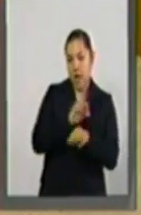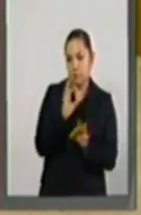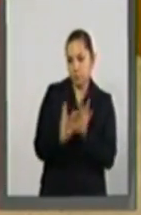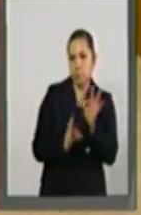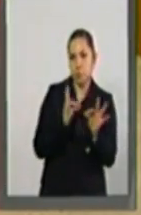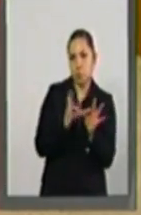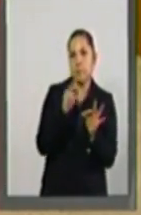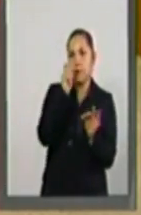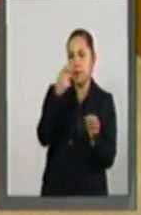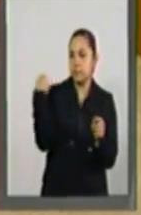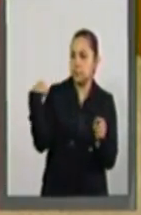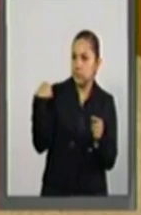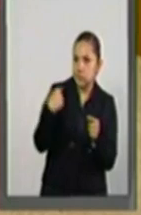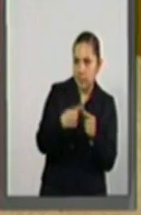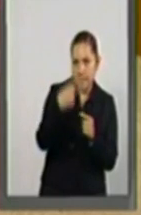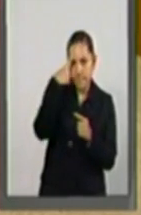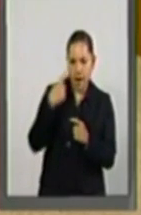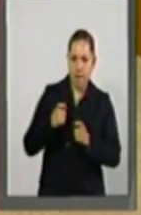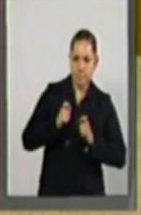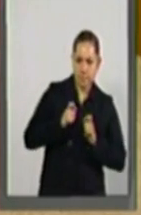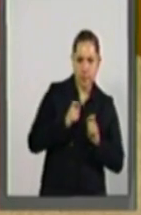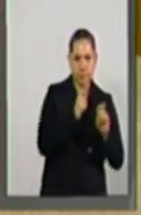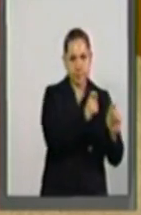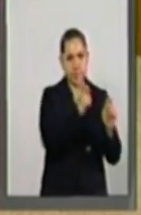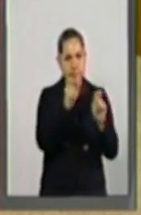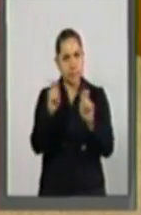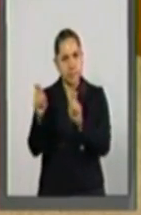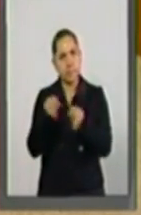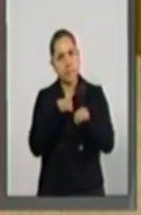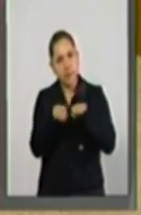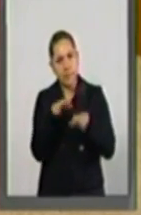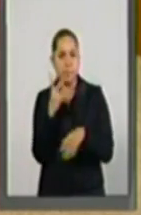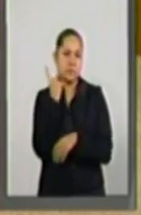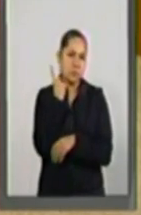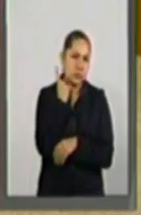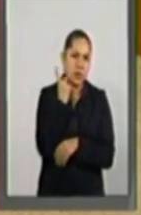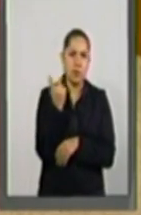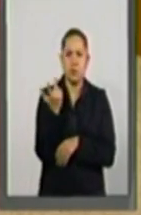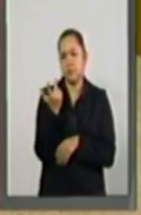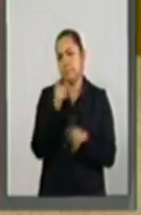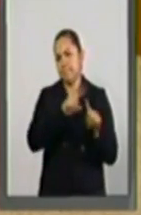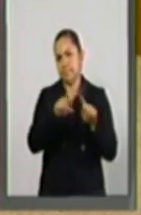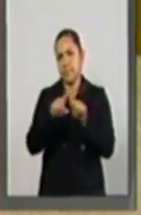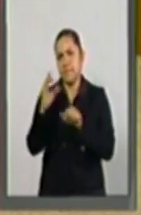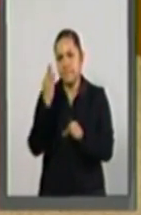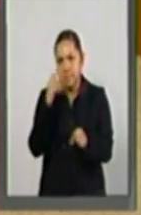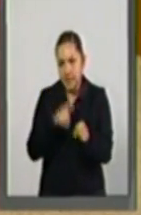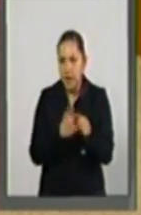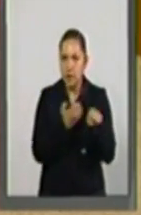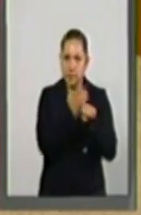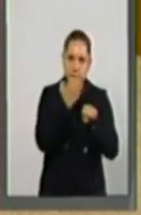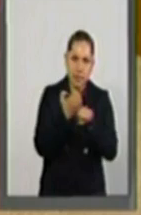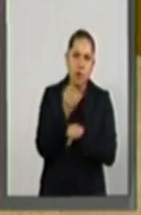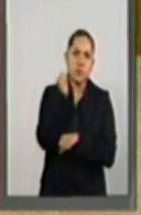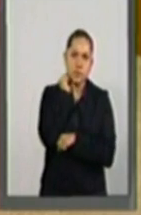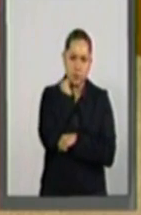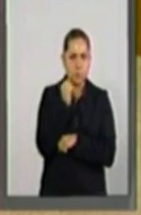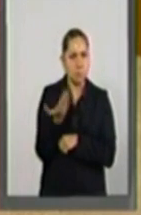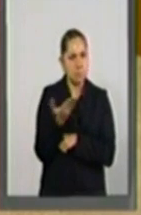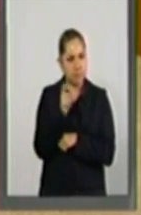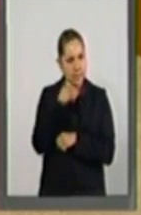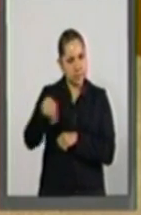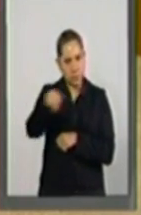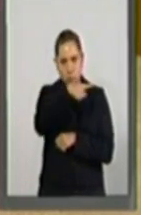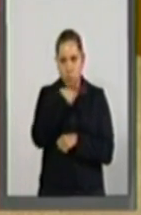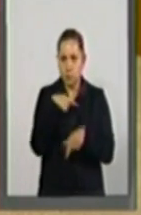representantes populares de la Nación y federales del Pacto Federal para mantener la vigencia del Poder Legislativo durante sus